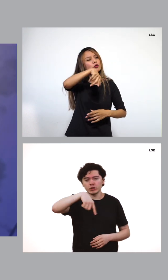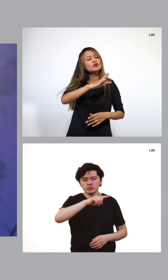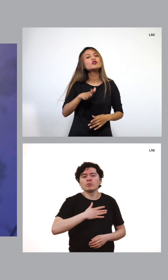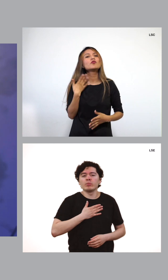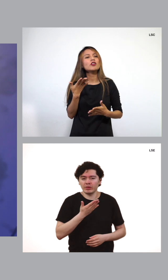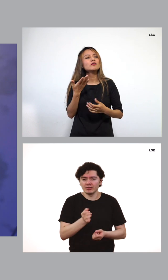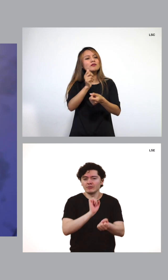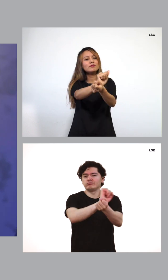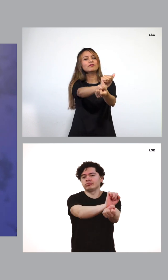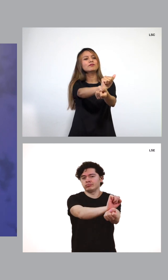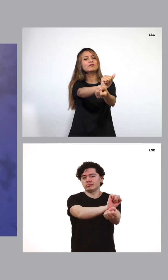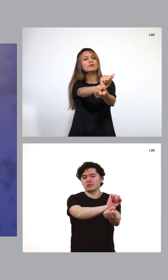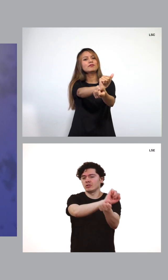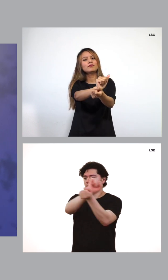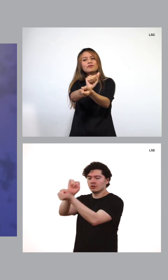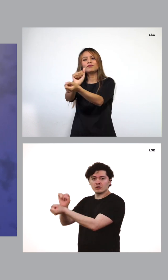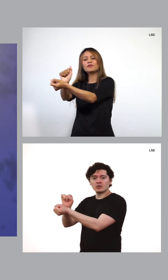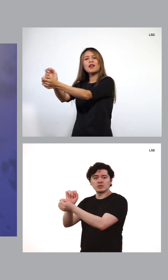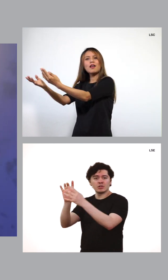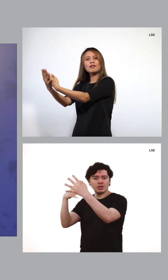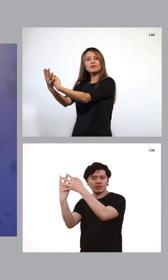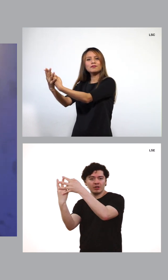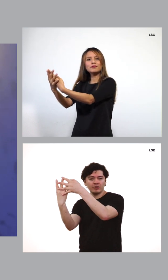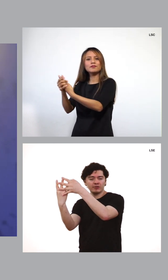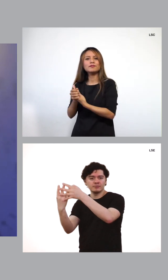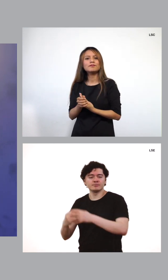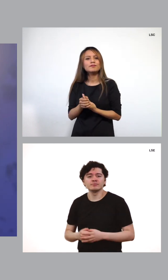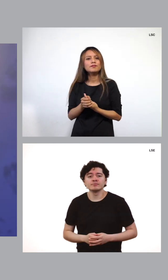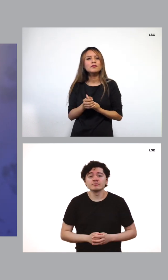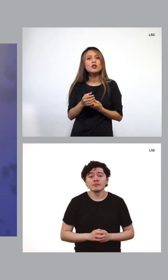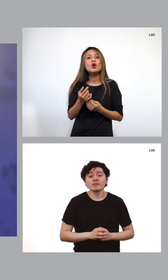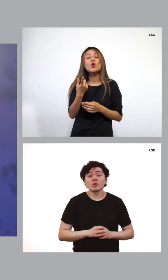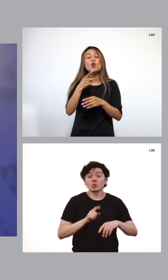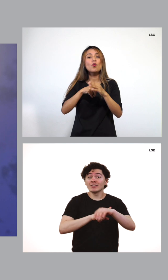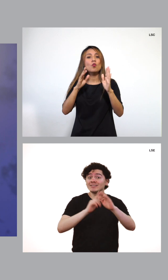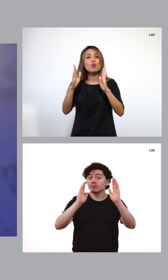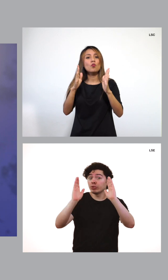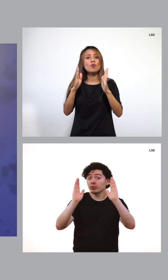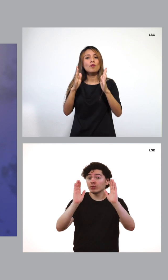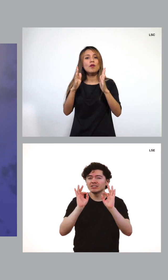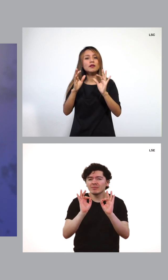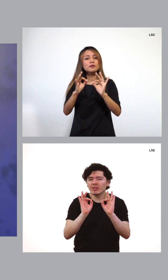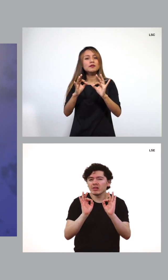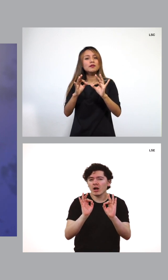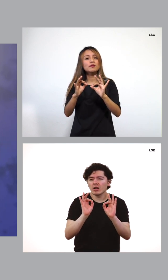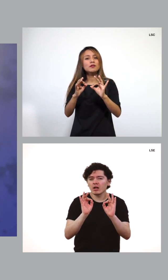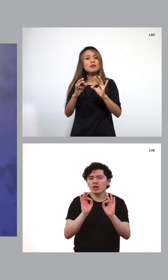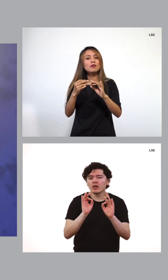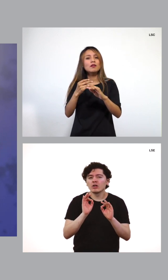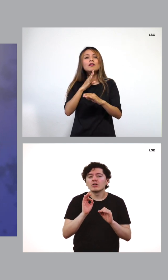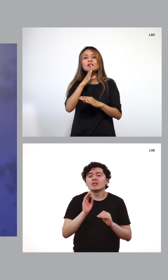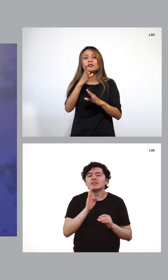Ese era el momento, el único momento donde la oscuridad